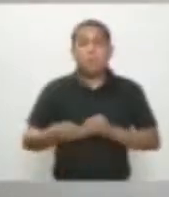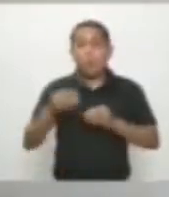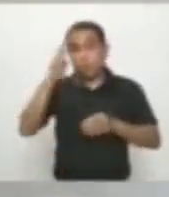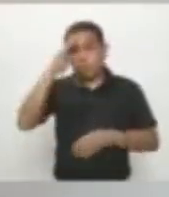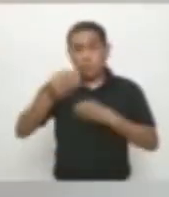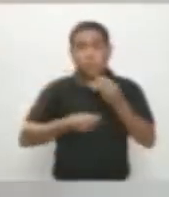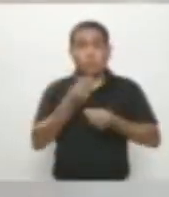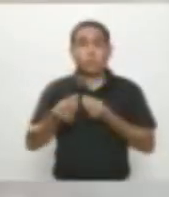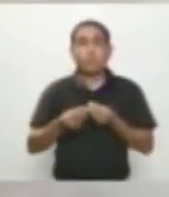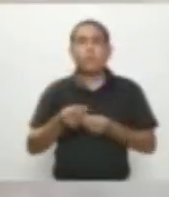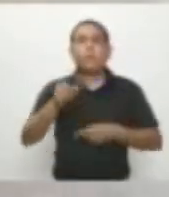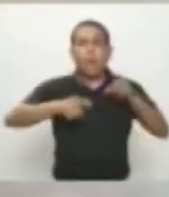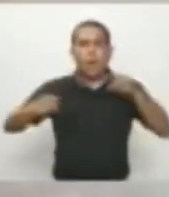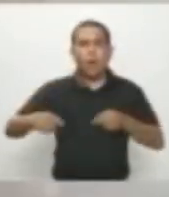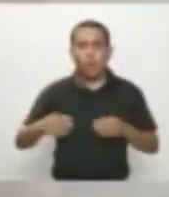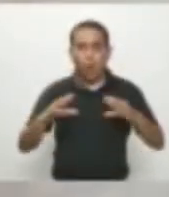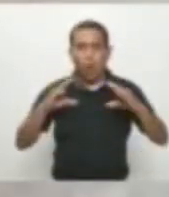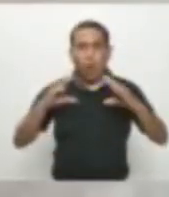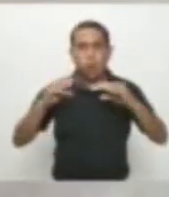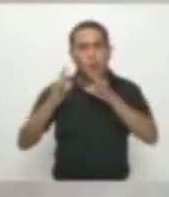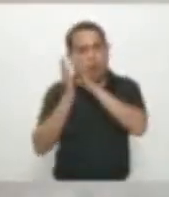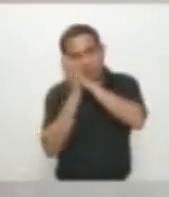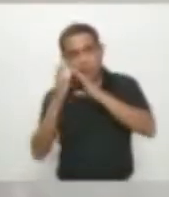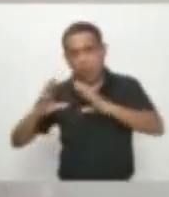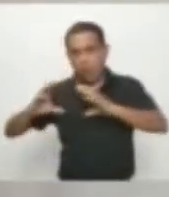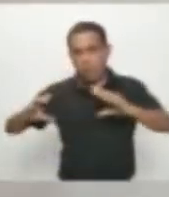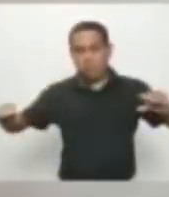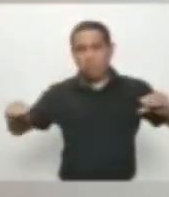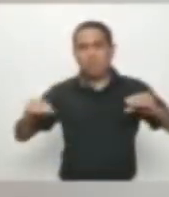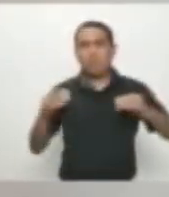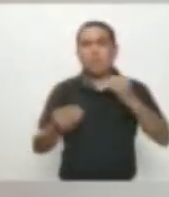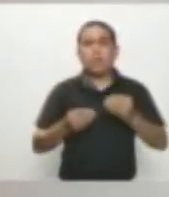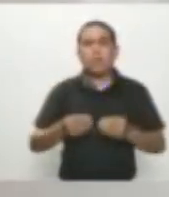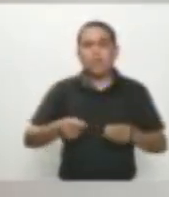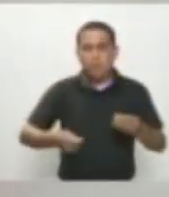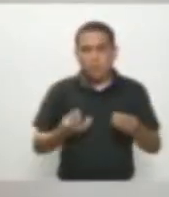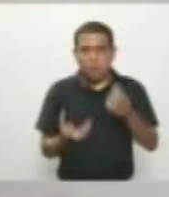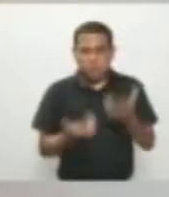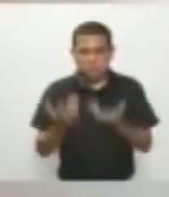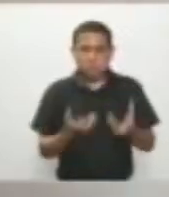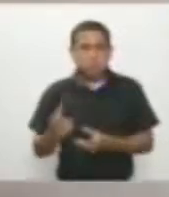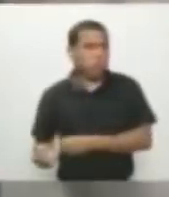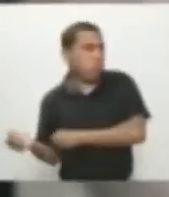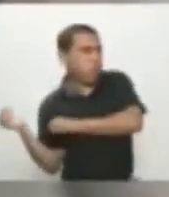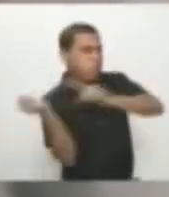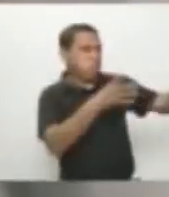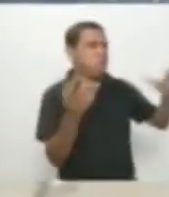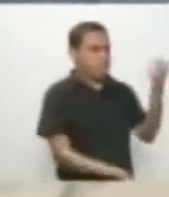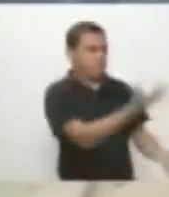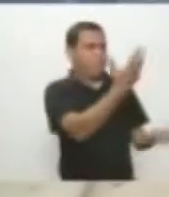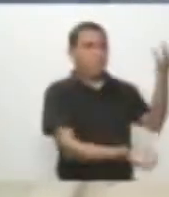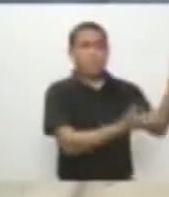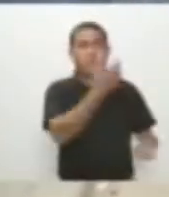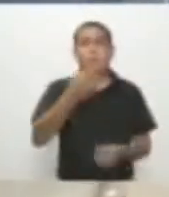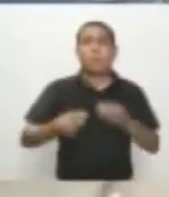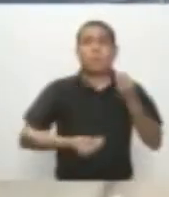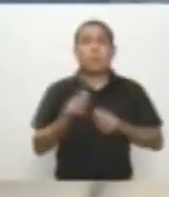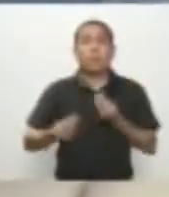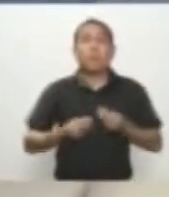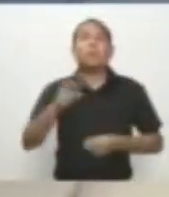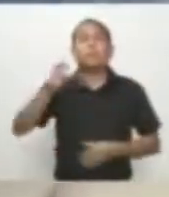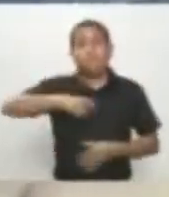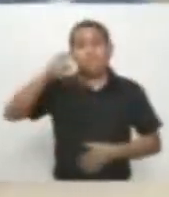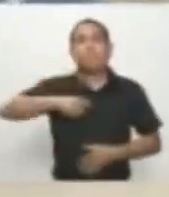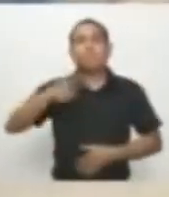presos prendieron varias colchonetas y arremetieron contra algunas instalaciones del pabellón, por lo que se hizo necesario la presencia